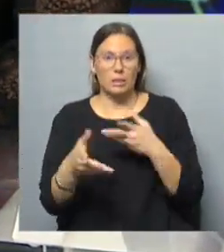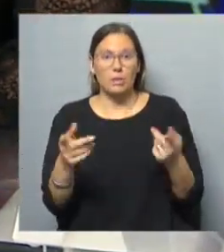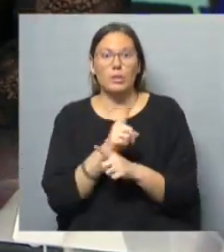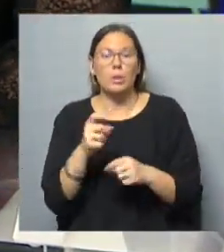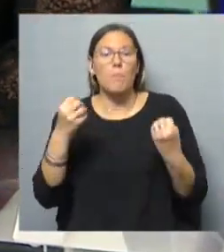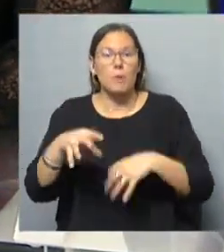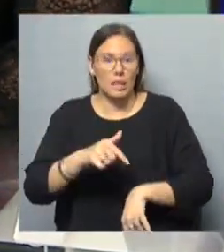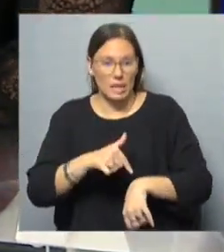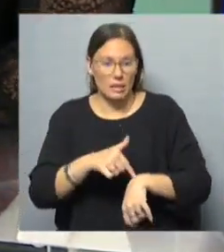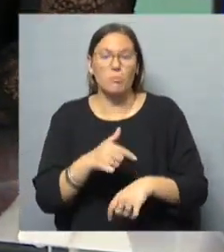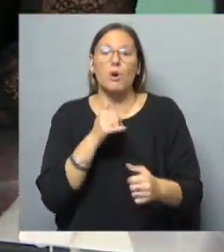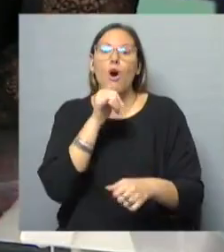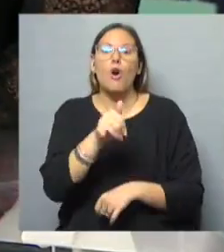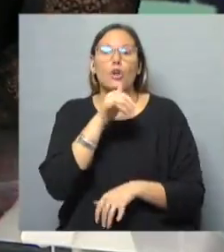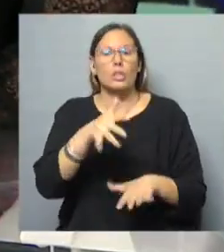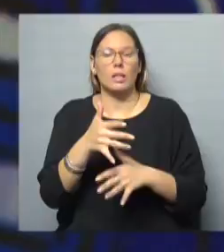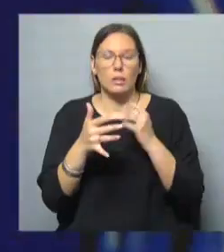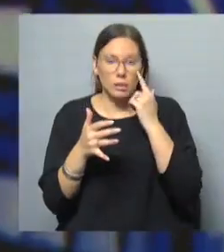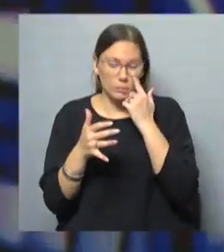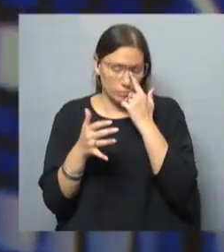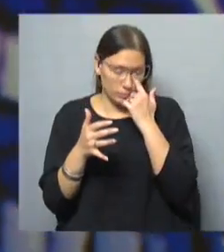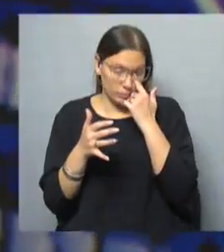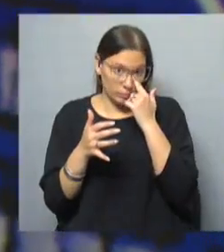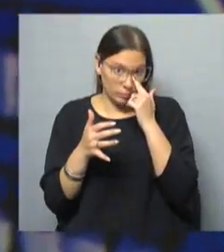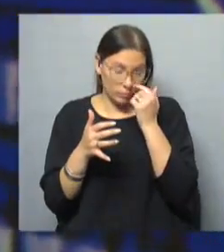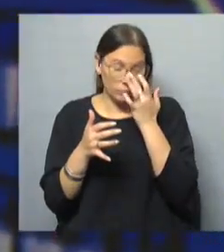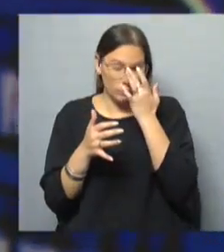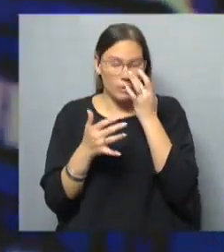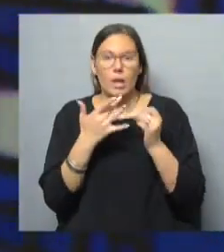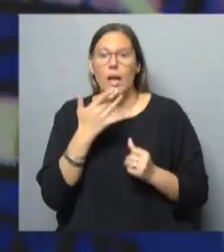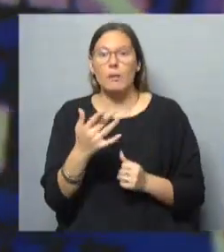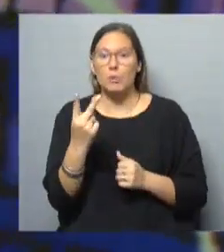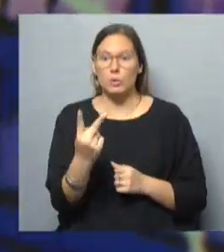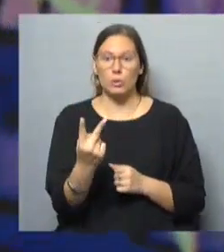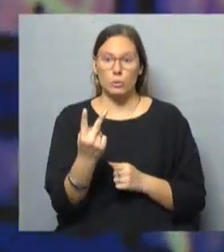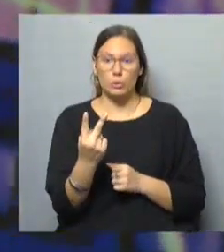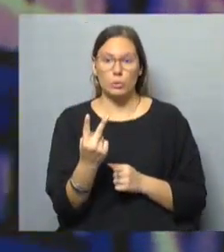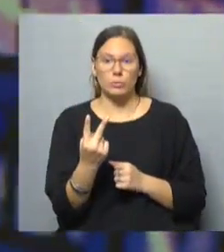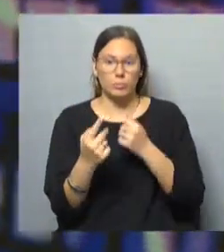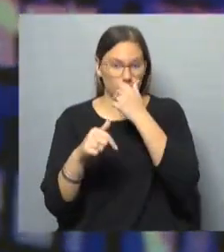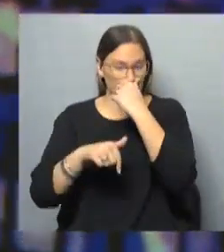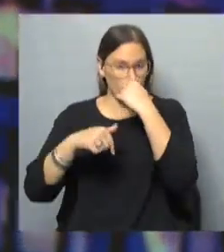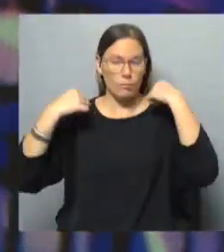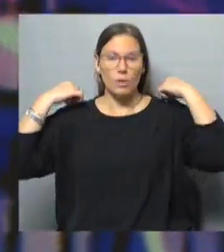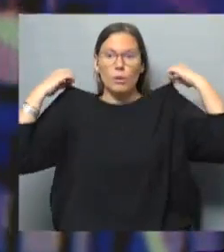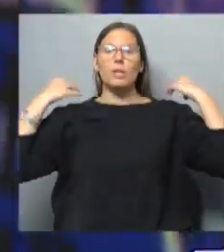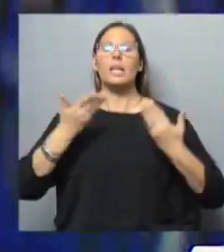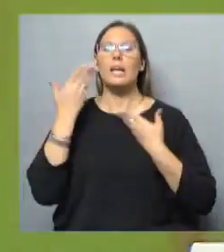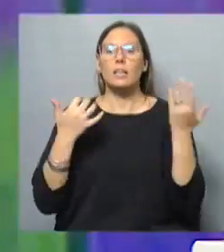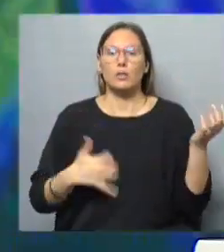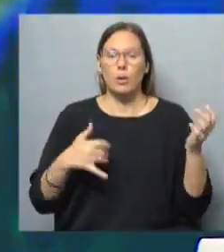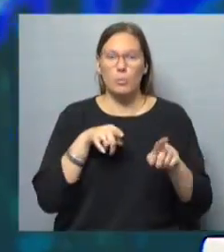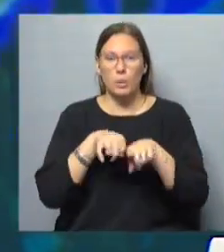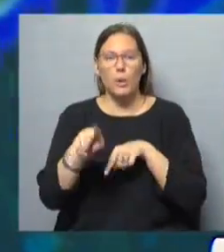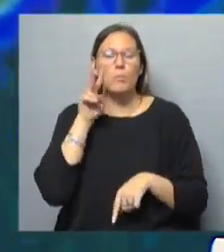tiempo, pasamos a contarles de qué se trata. Bueno, maravilloso dúo va a estar hoy cantando y tocando en vivo en